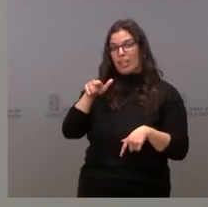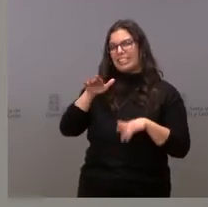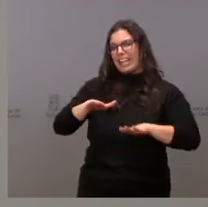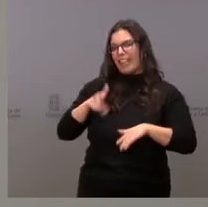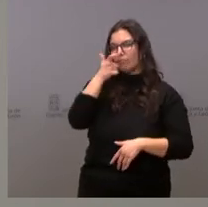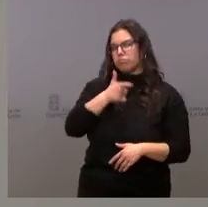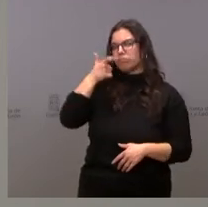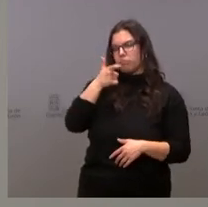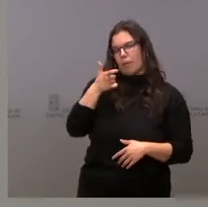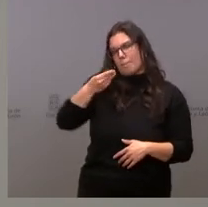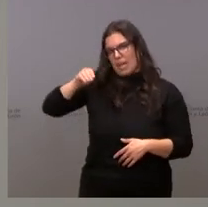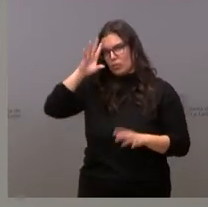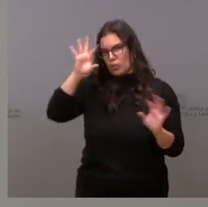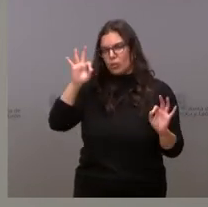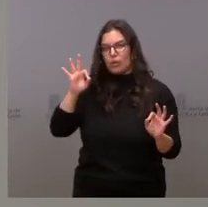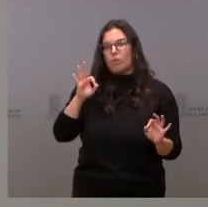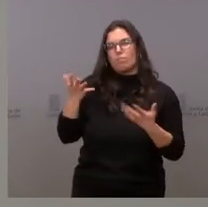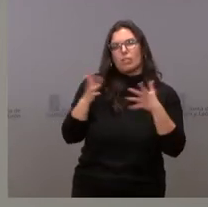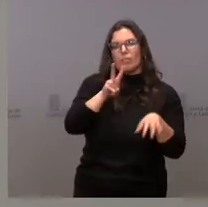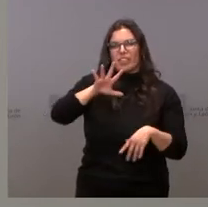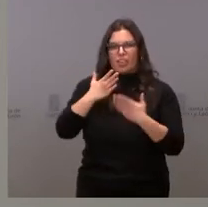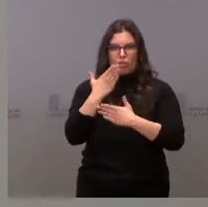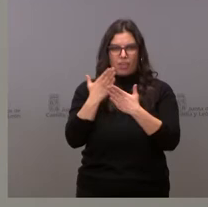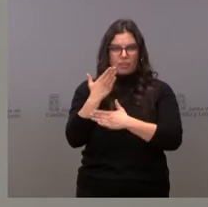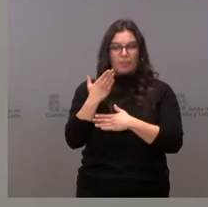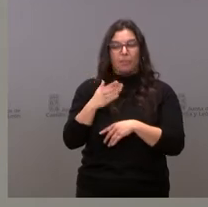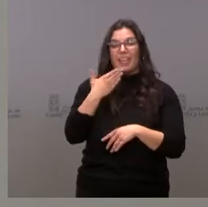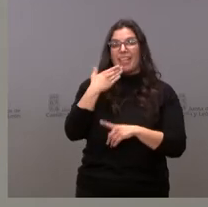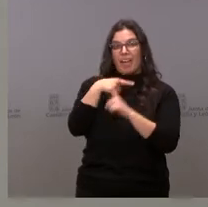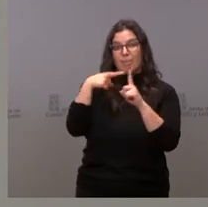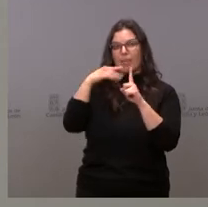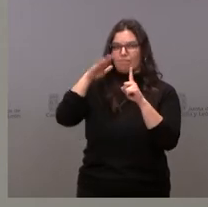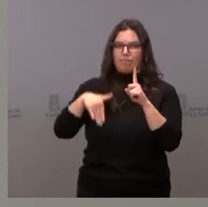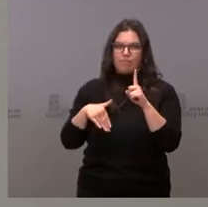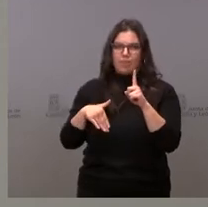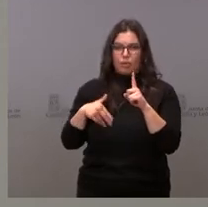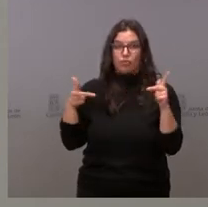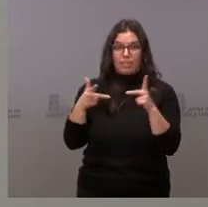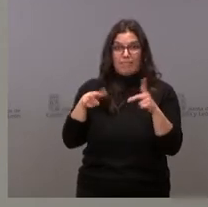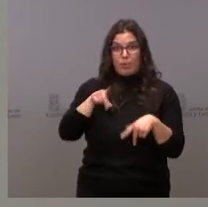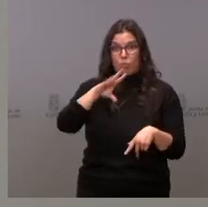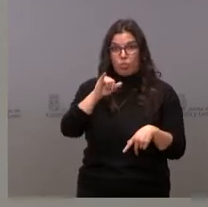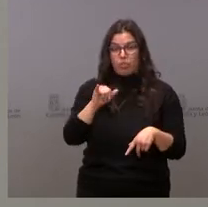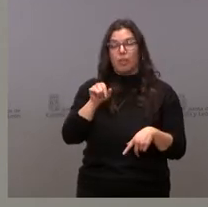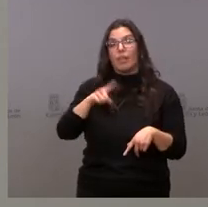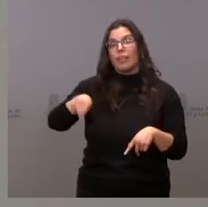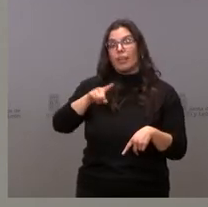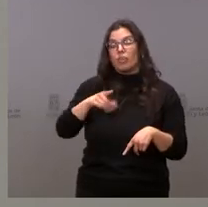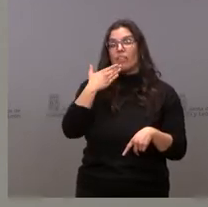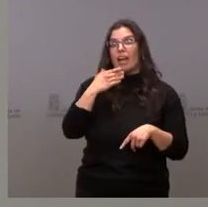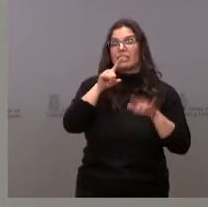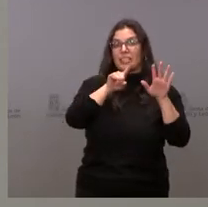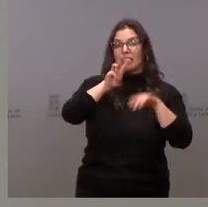es mayor evidentemente ronda los 25 días la edad media es menor de los pacientes que se encuentran ingresados en uci con 60 y